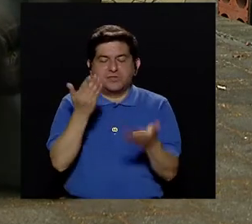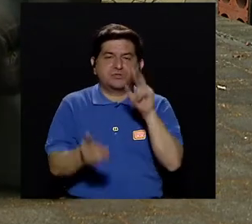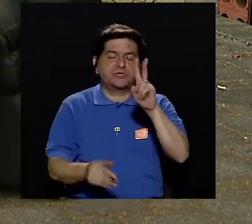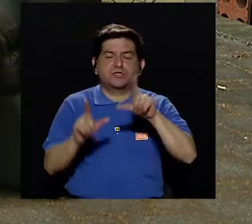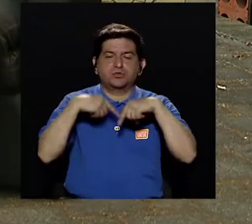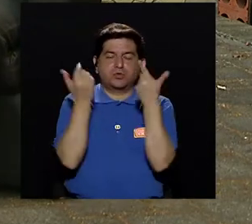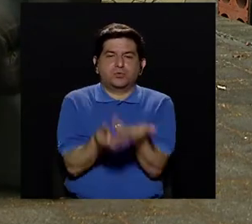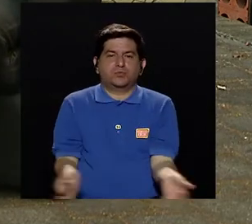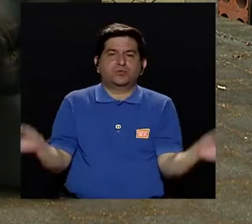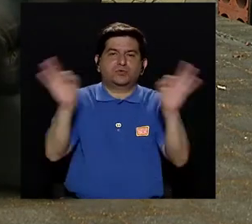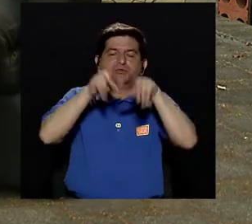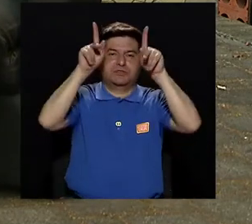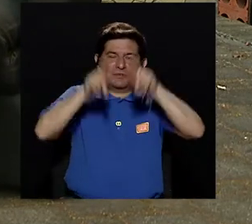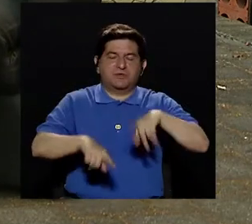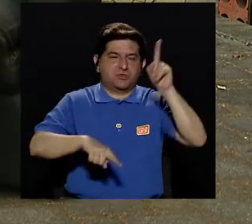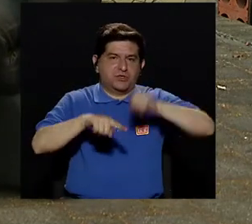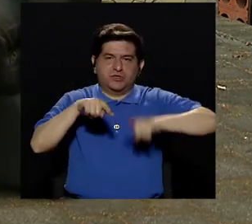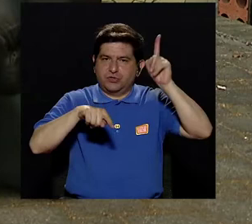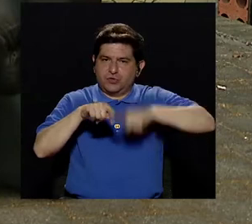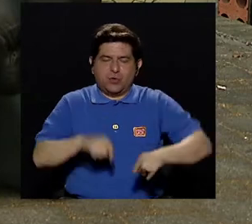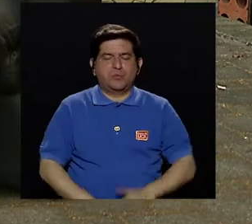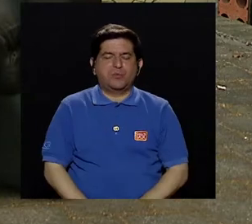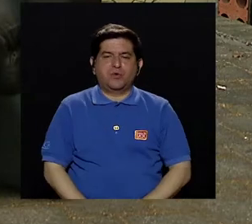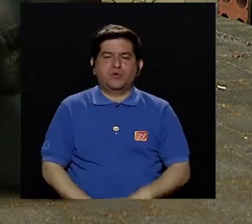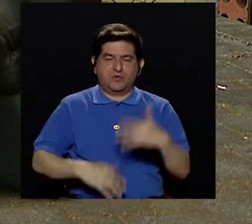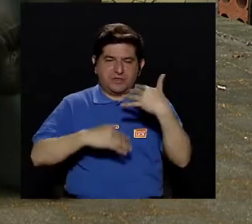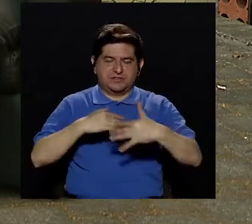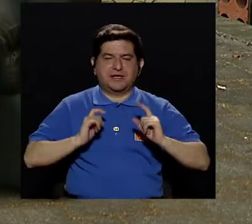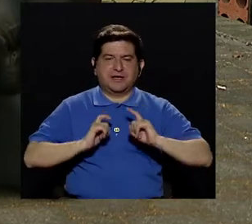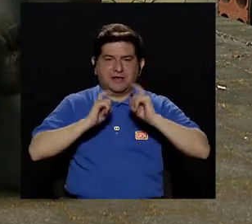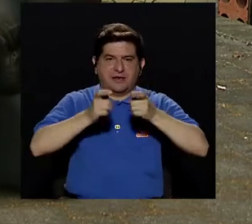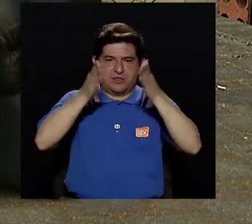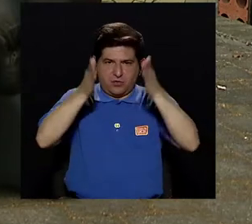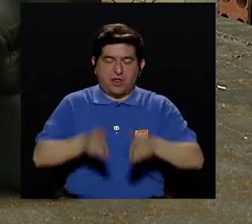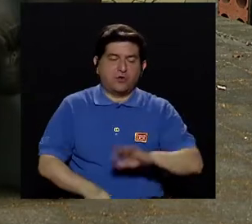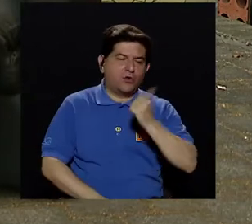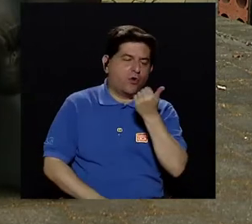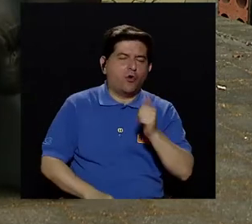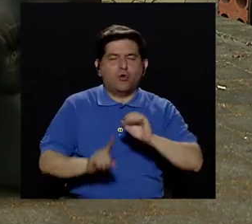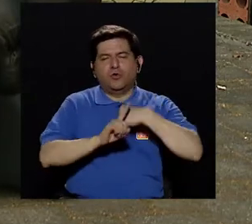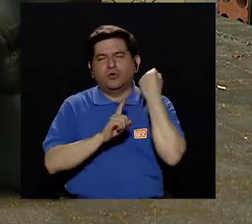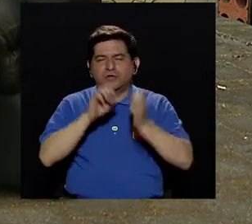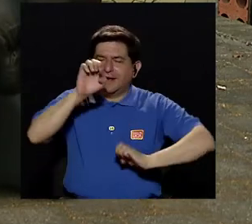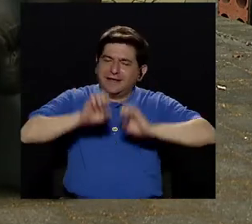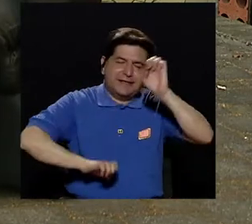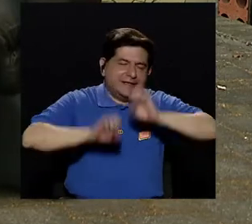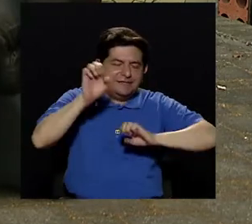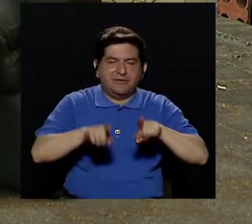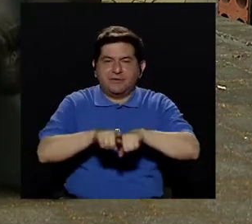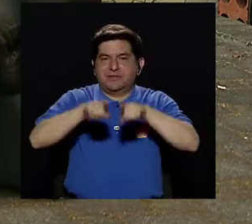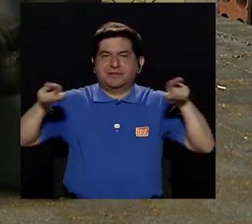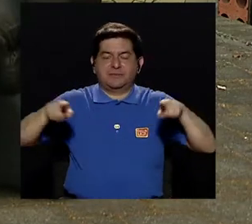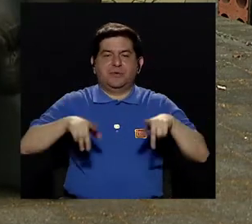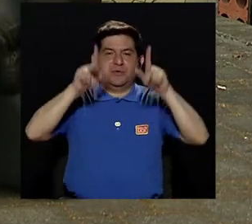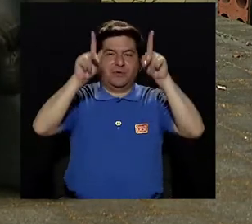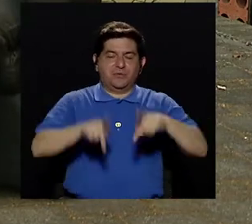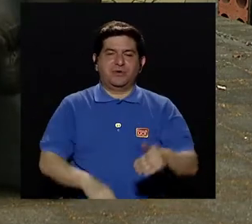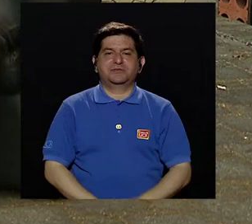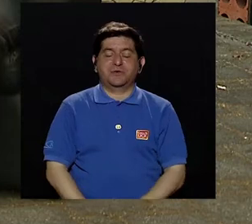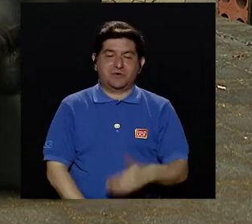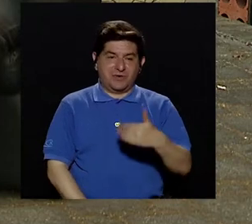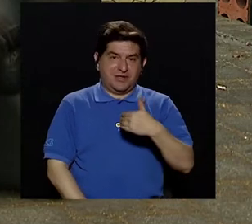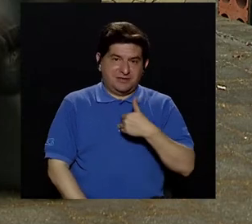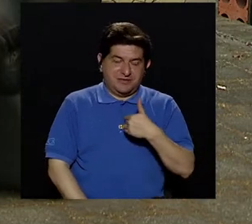como los dos grandes grupos de personas que no podrían donar. Las demás son condiciones que hay que valorar, ¿verdad? Tampoco podrían donar sangre personas